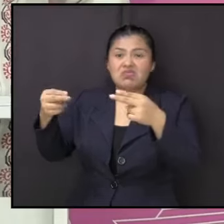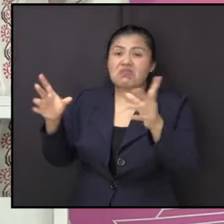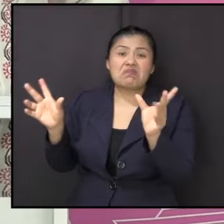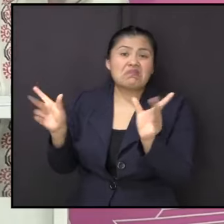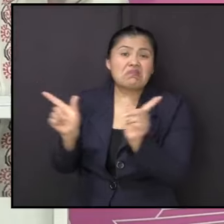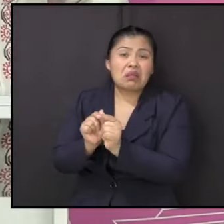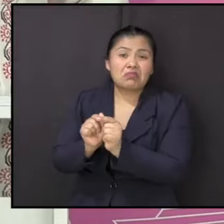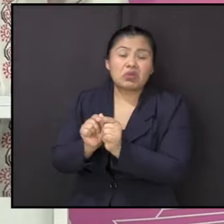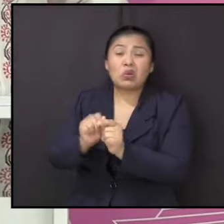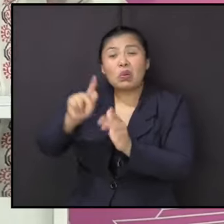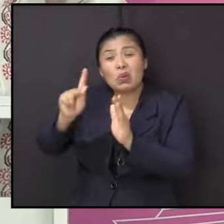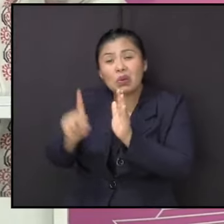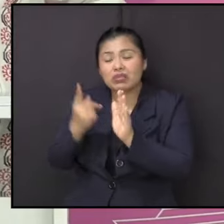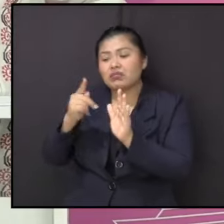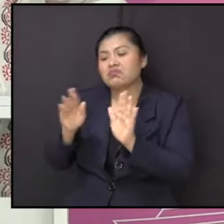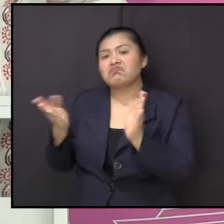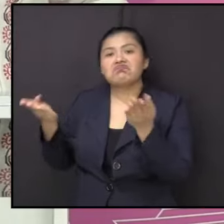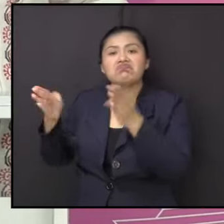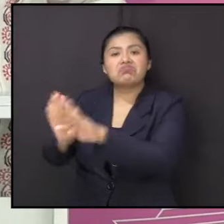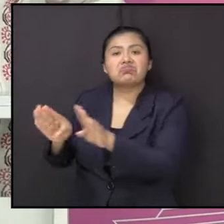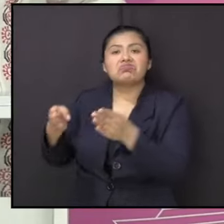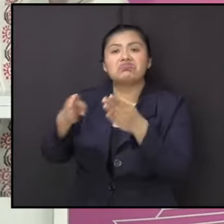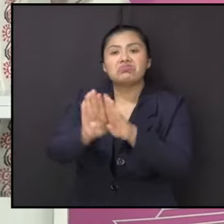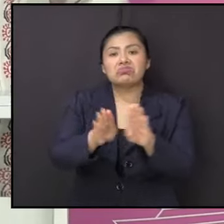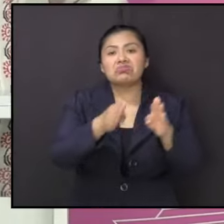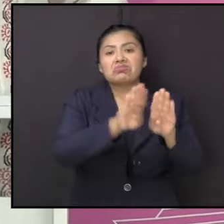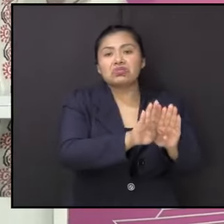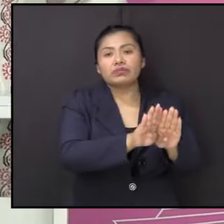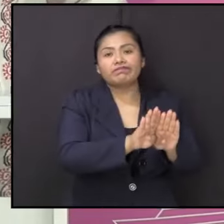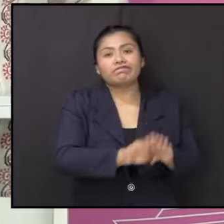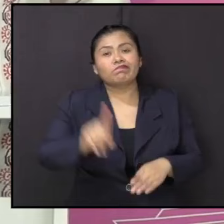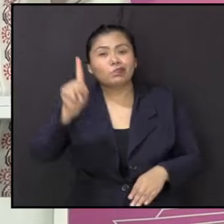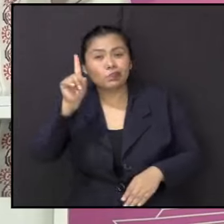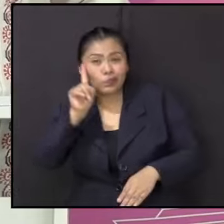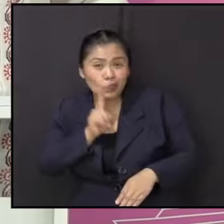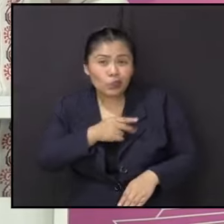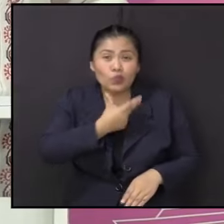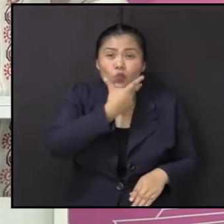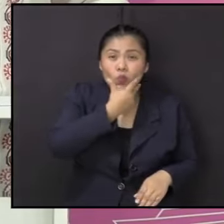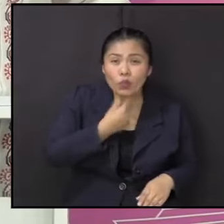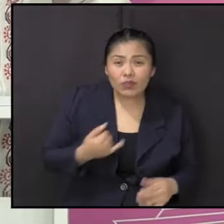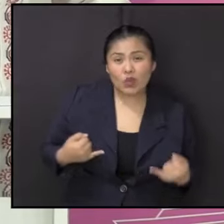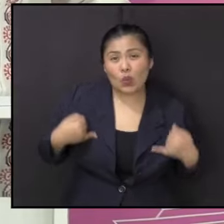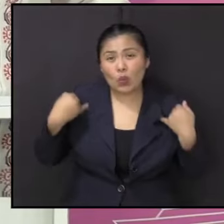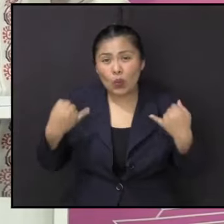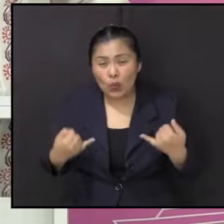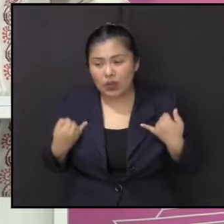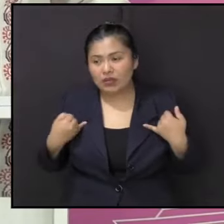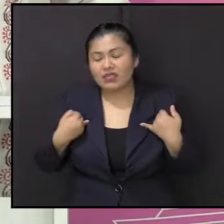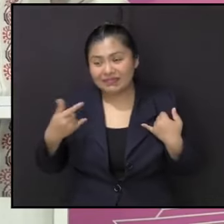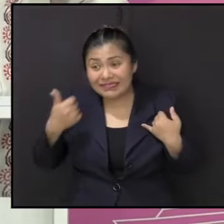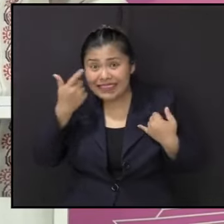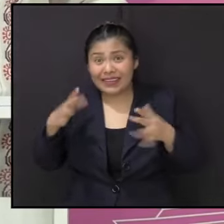crearse, pues a emprender jóvenes, mujeres. ¿Cómo apoyar desde la legislatura a este sector, sobre